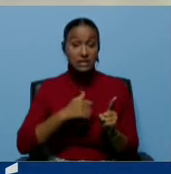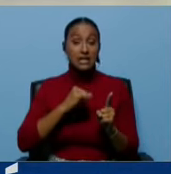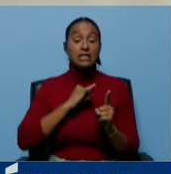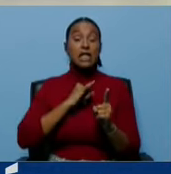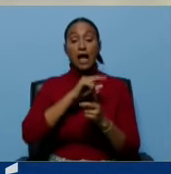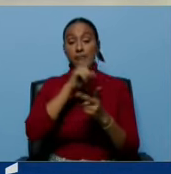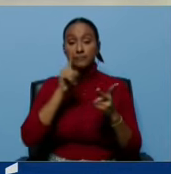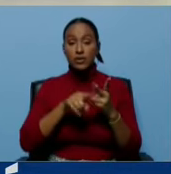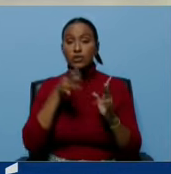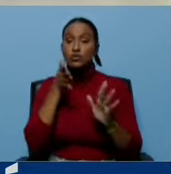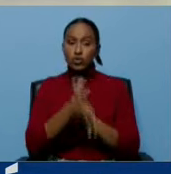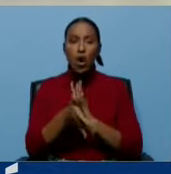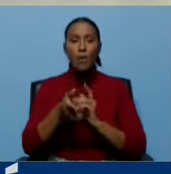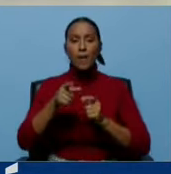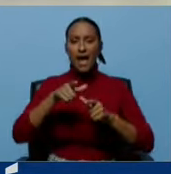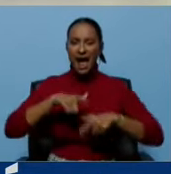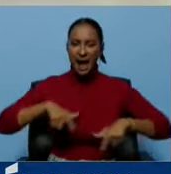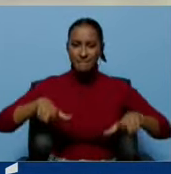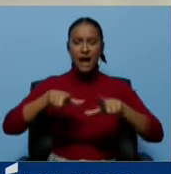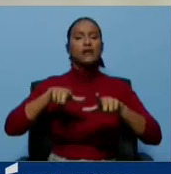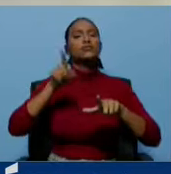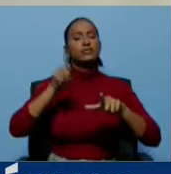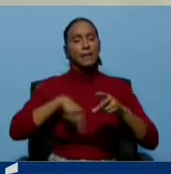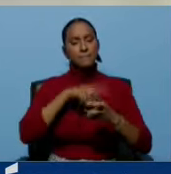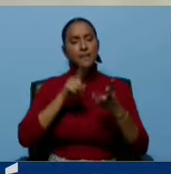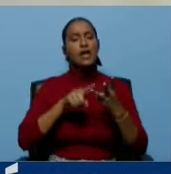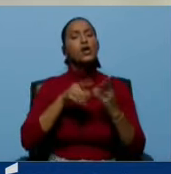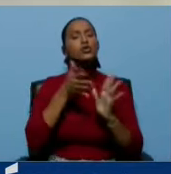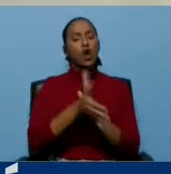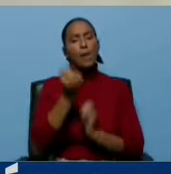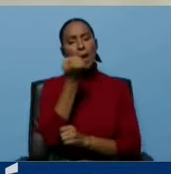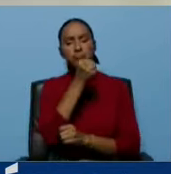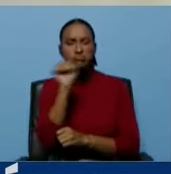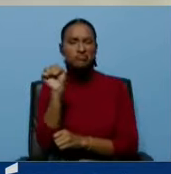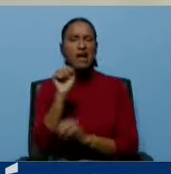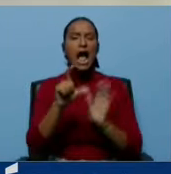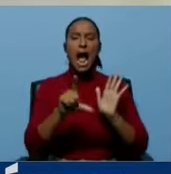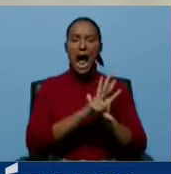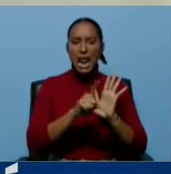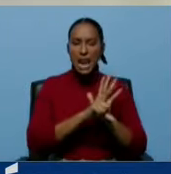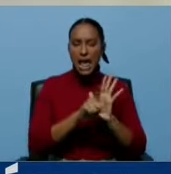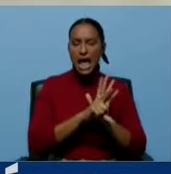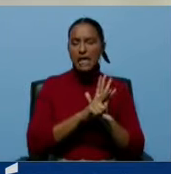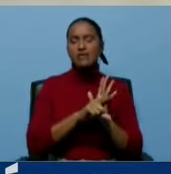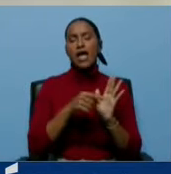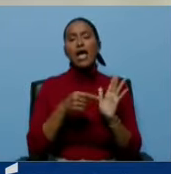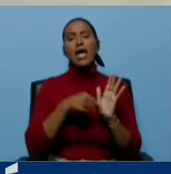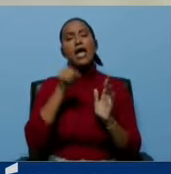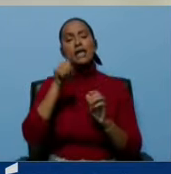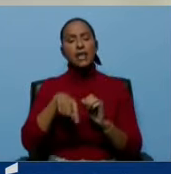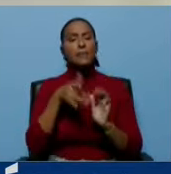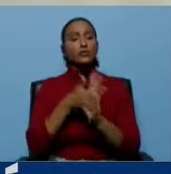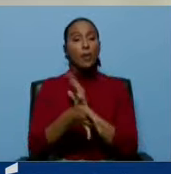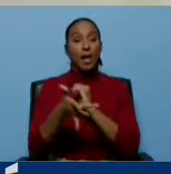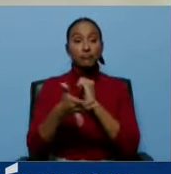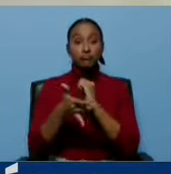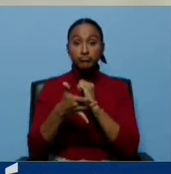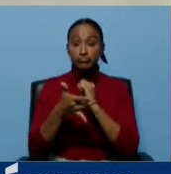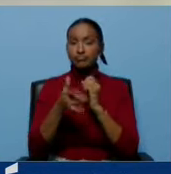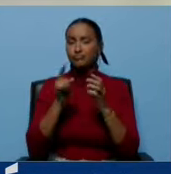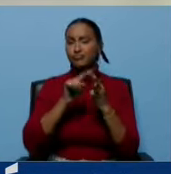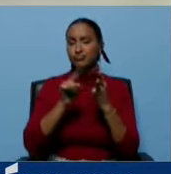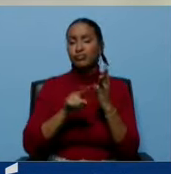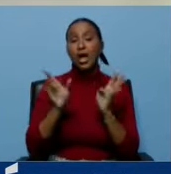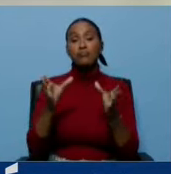público instigación a la desobediencia de las leyes delitos informáticas asociación para delinquir y